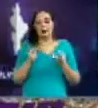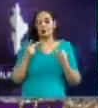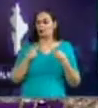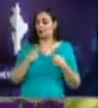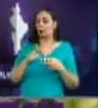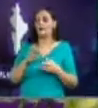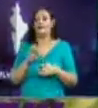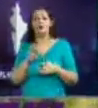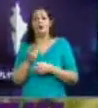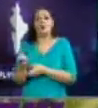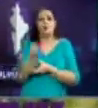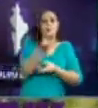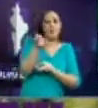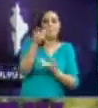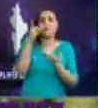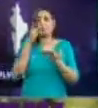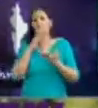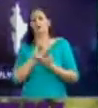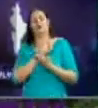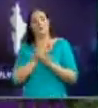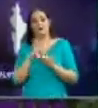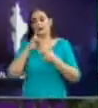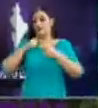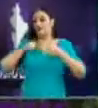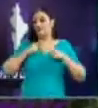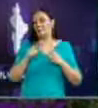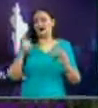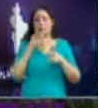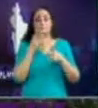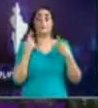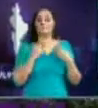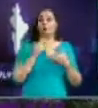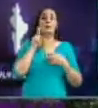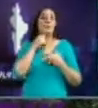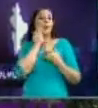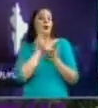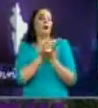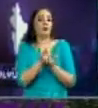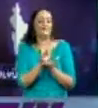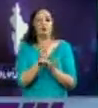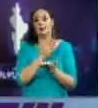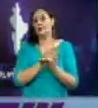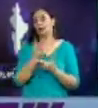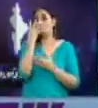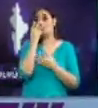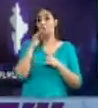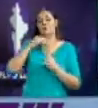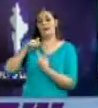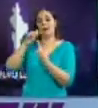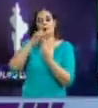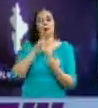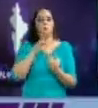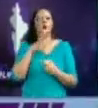cual se tuvo además la cooperación de cuatro aeronaves el siniestro afectó más de mil hectáreas de la sierra de